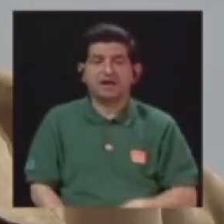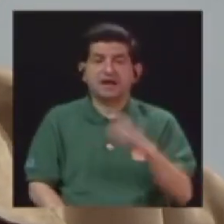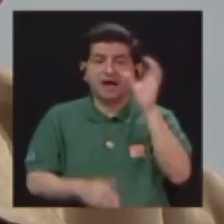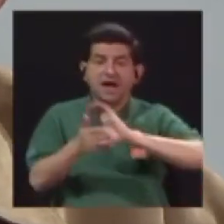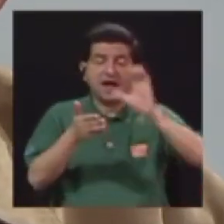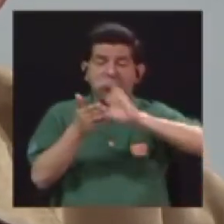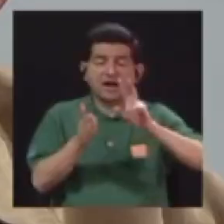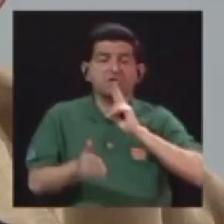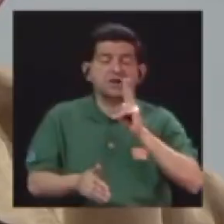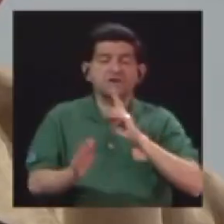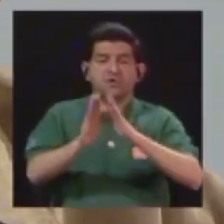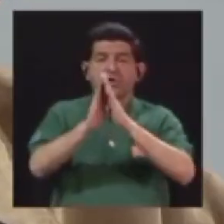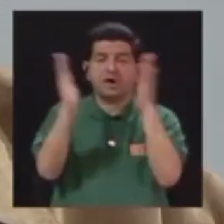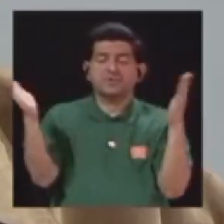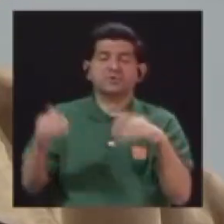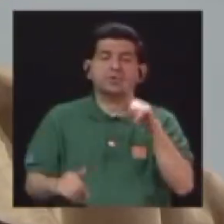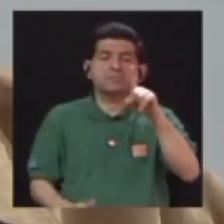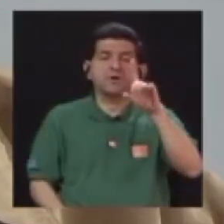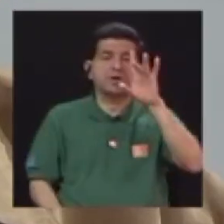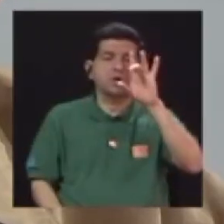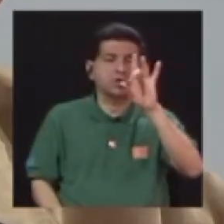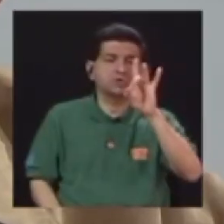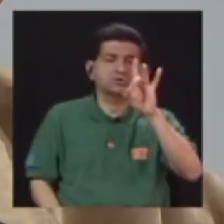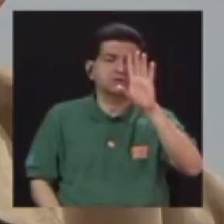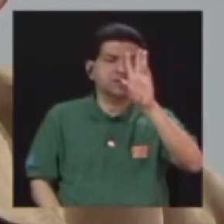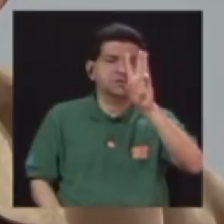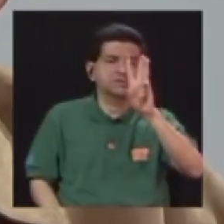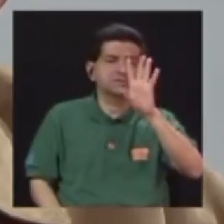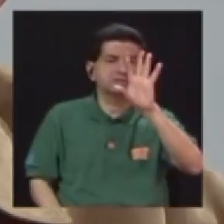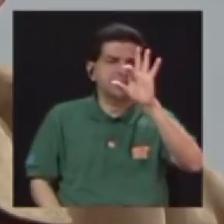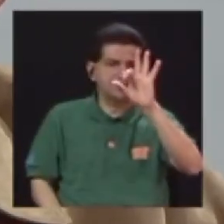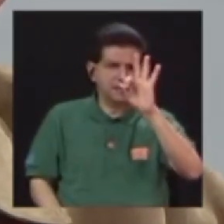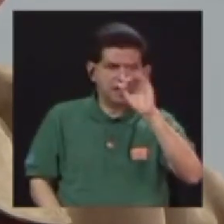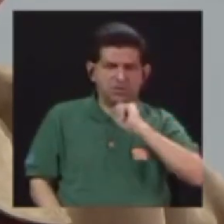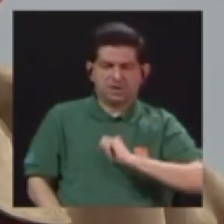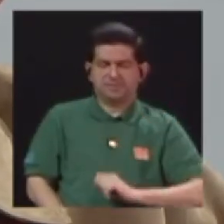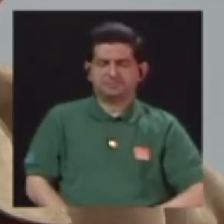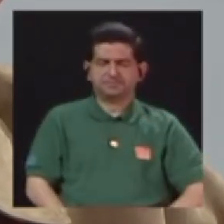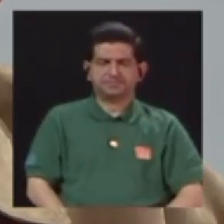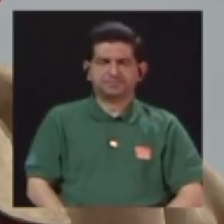colegio en realidad abrió sus puertas hasta 1869.